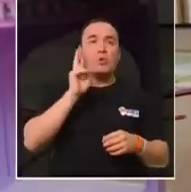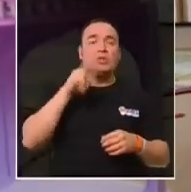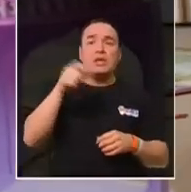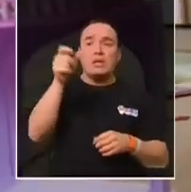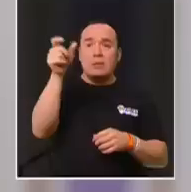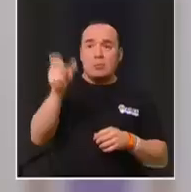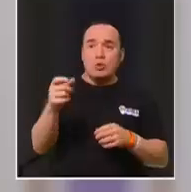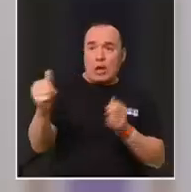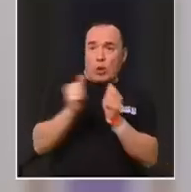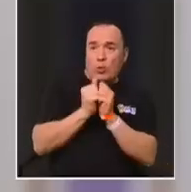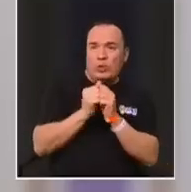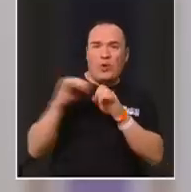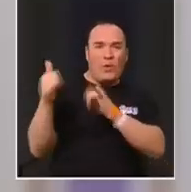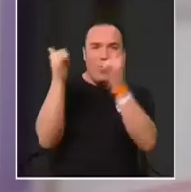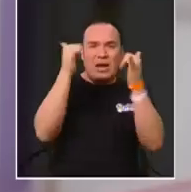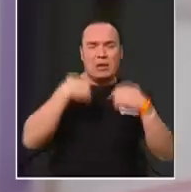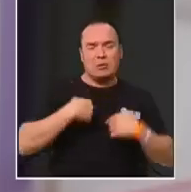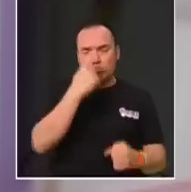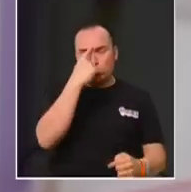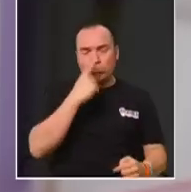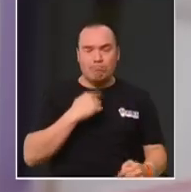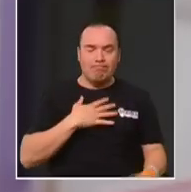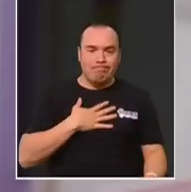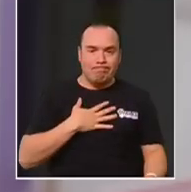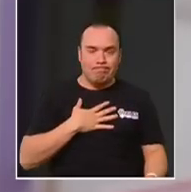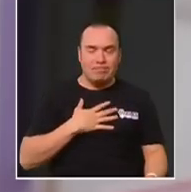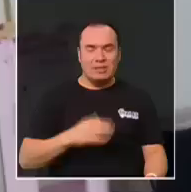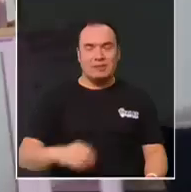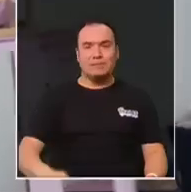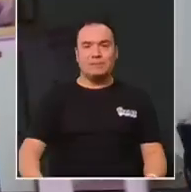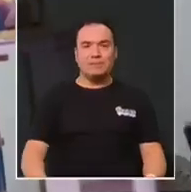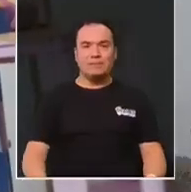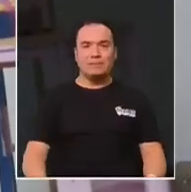juegue contigo, es triste.